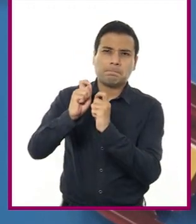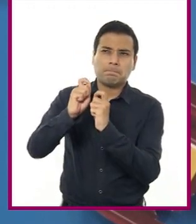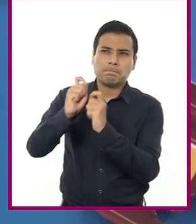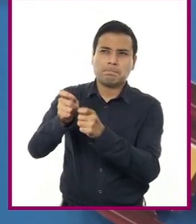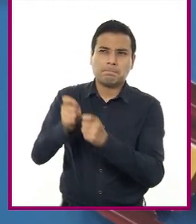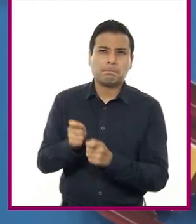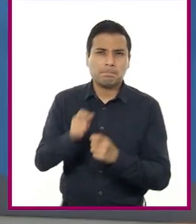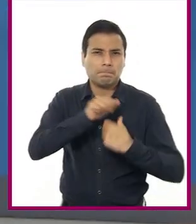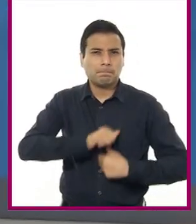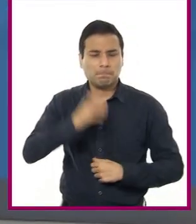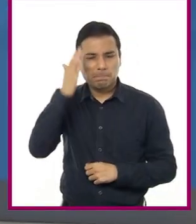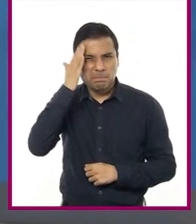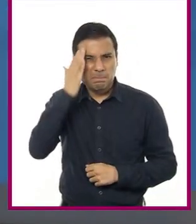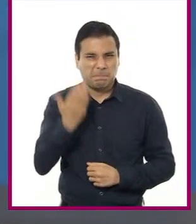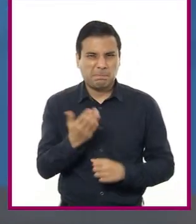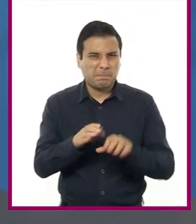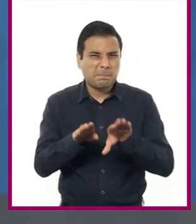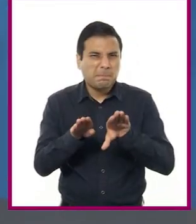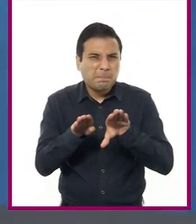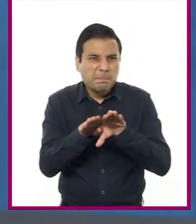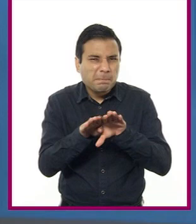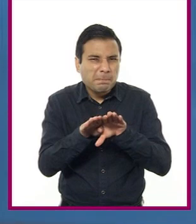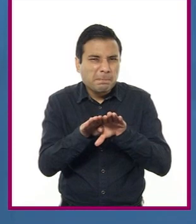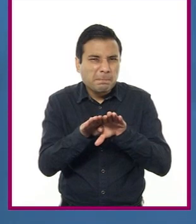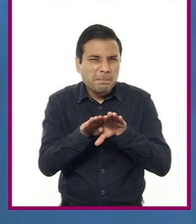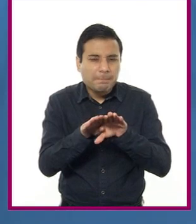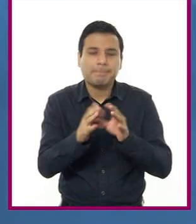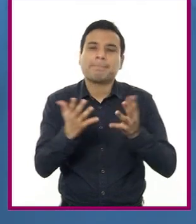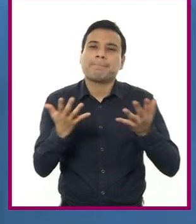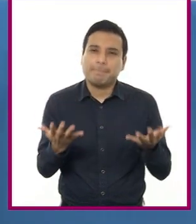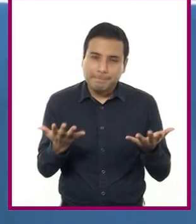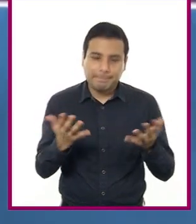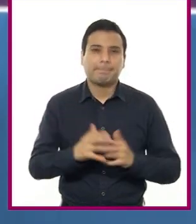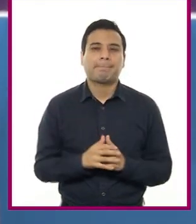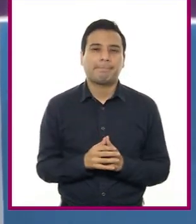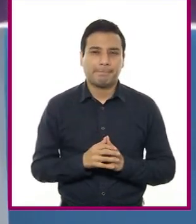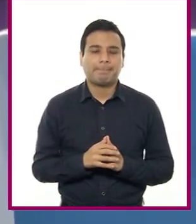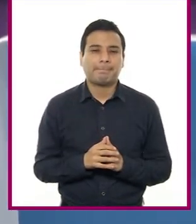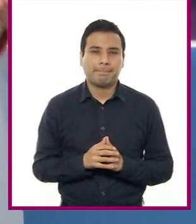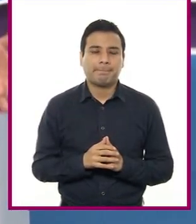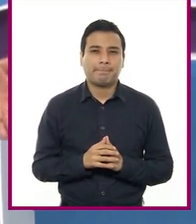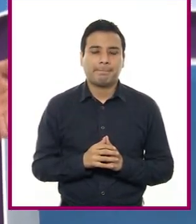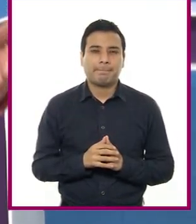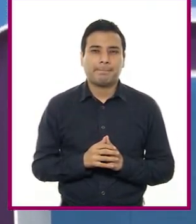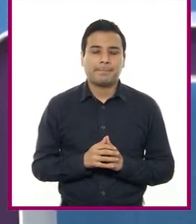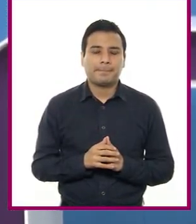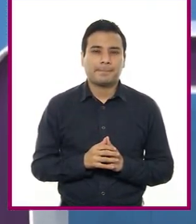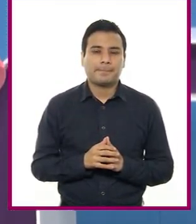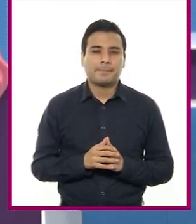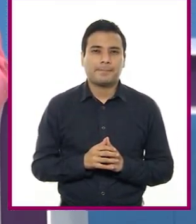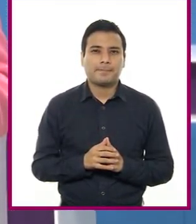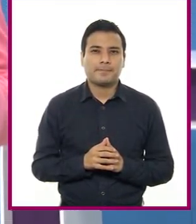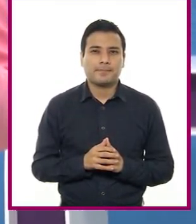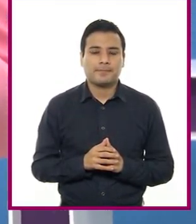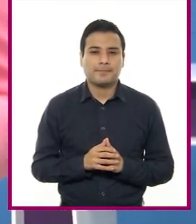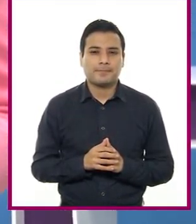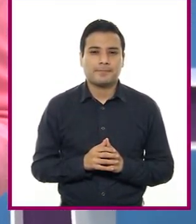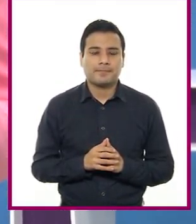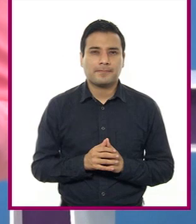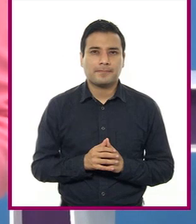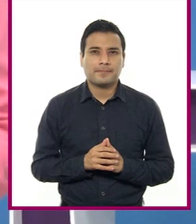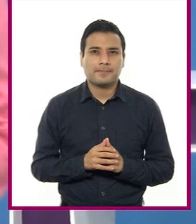la ciudadanía? Muy simple, con la forma de actuar y conseguir que las demás personas valoren